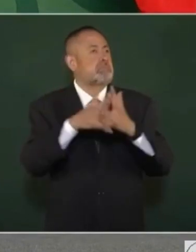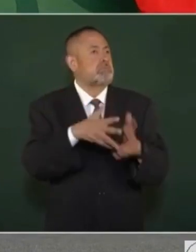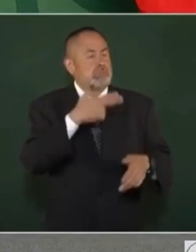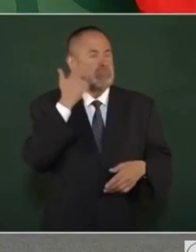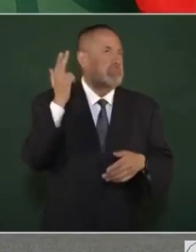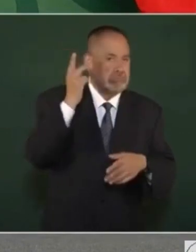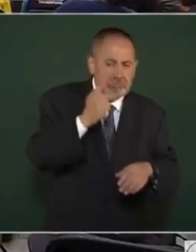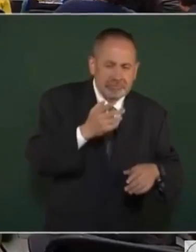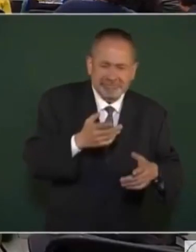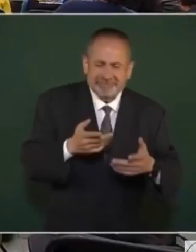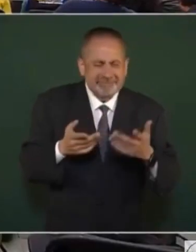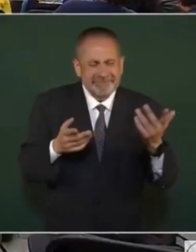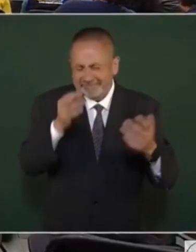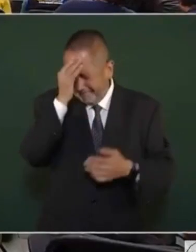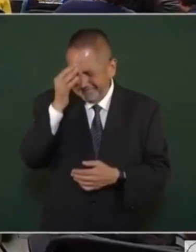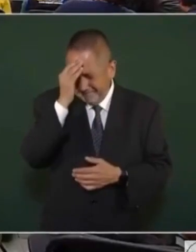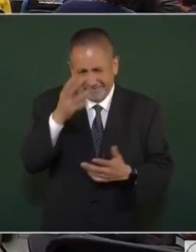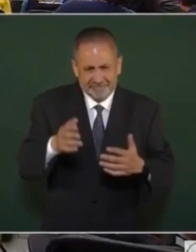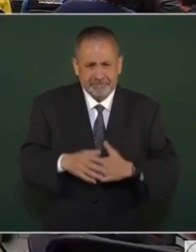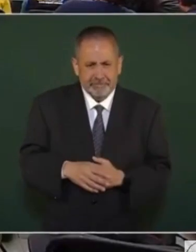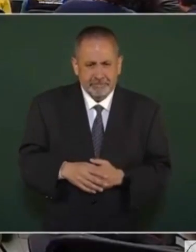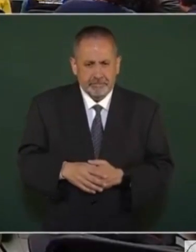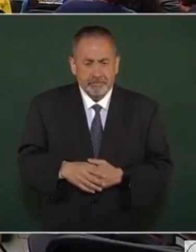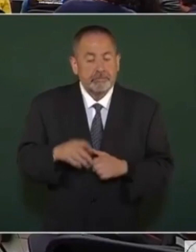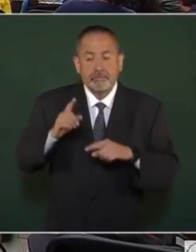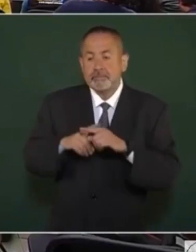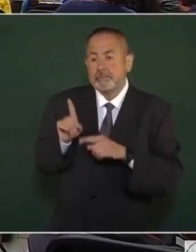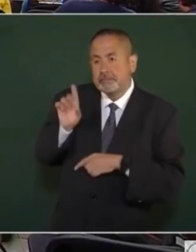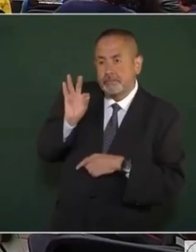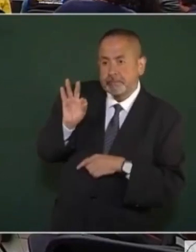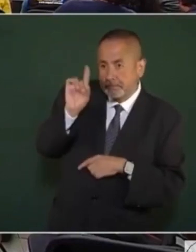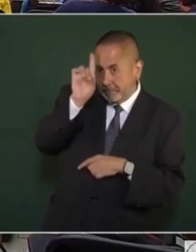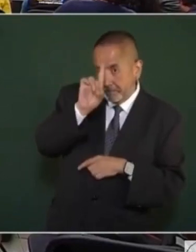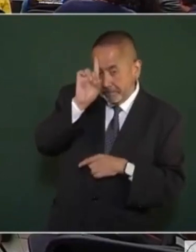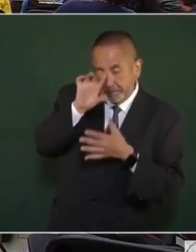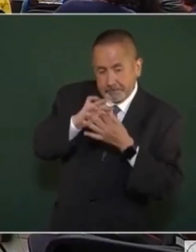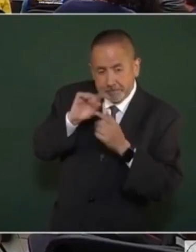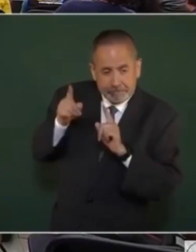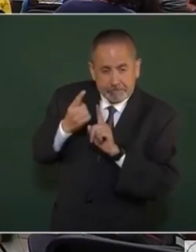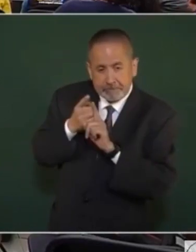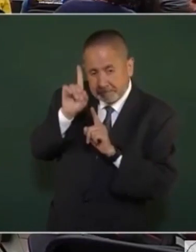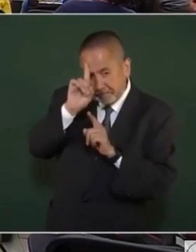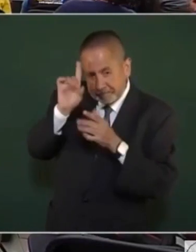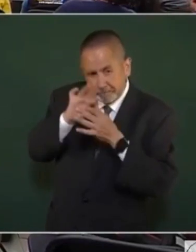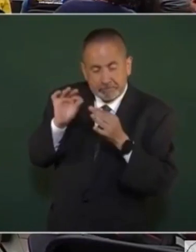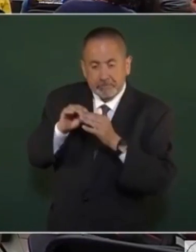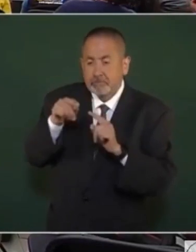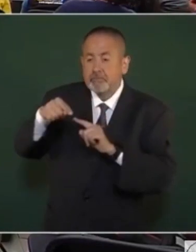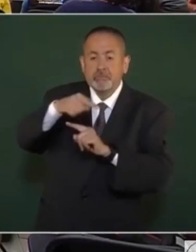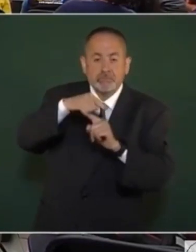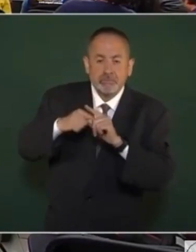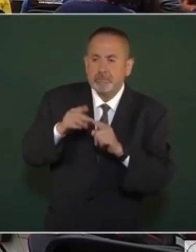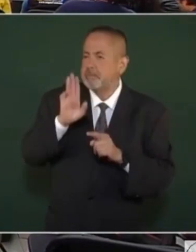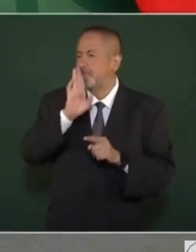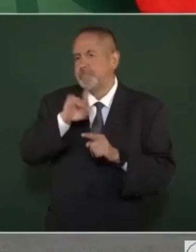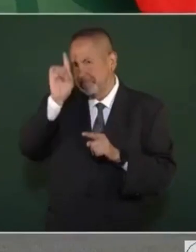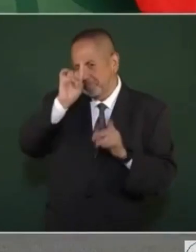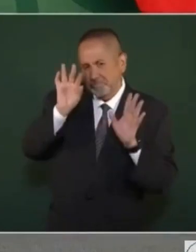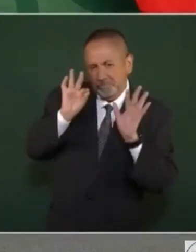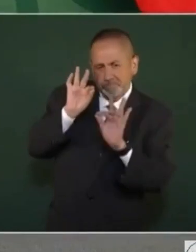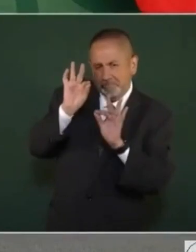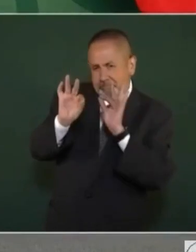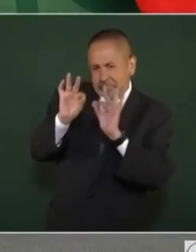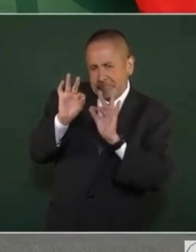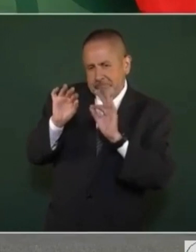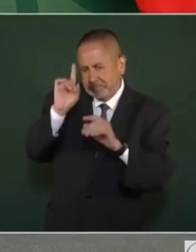Él. El que le aconsejó, los que estaban detrás de él, o los que lo malaconsejaron, quién sabe,